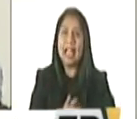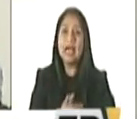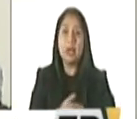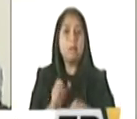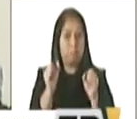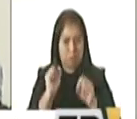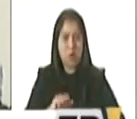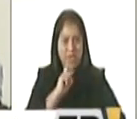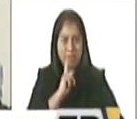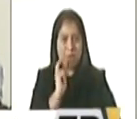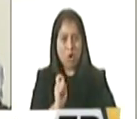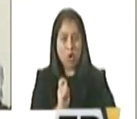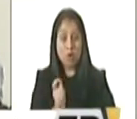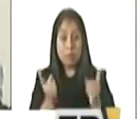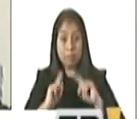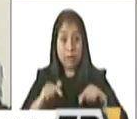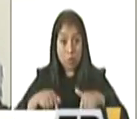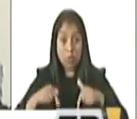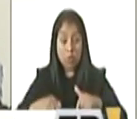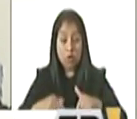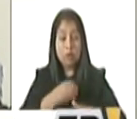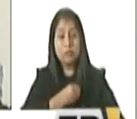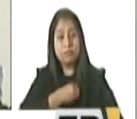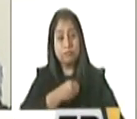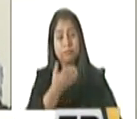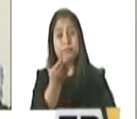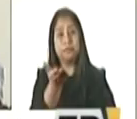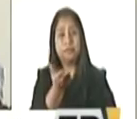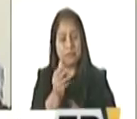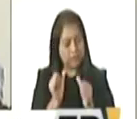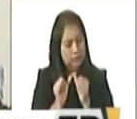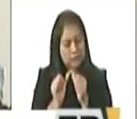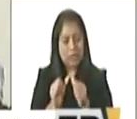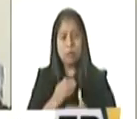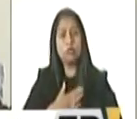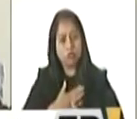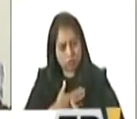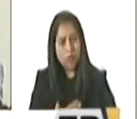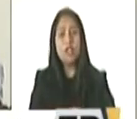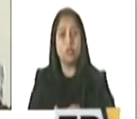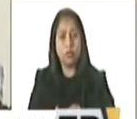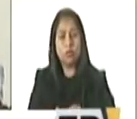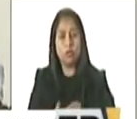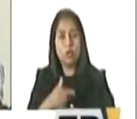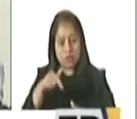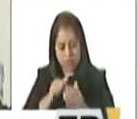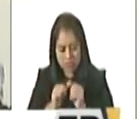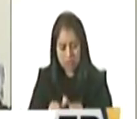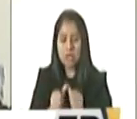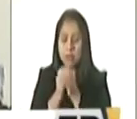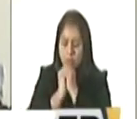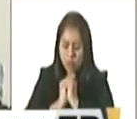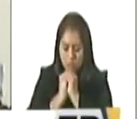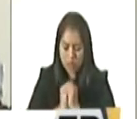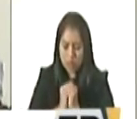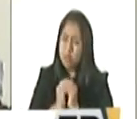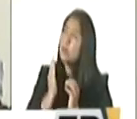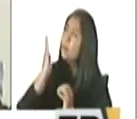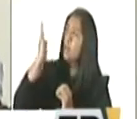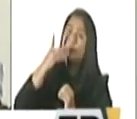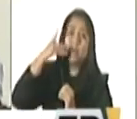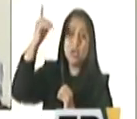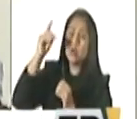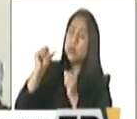mejor, pero hoy les quiero pedir que sigamos confiando, que sigamos orando, que le pidamos a Dios que nos